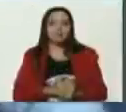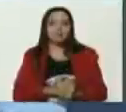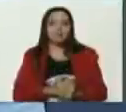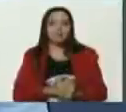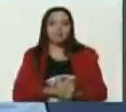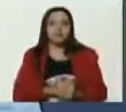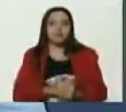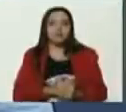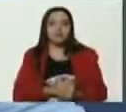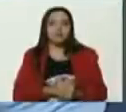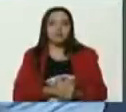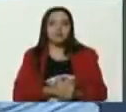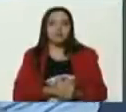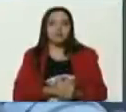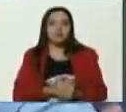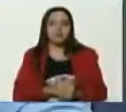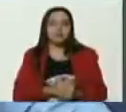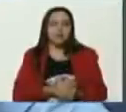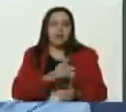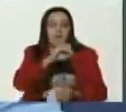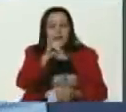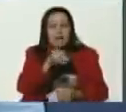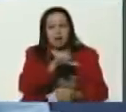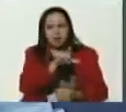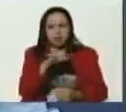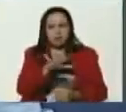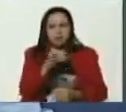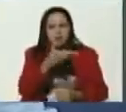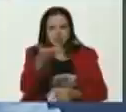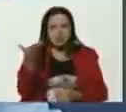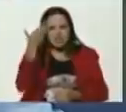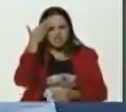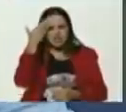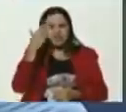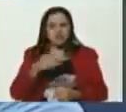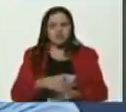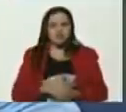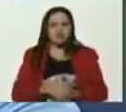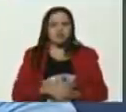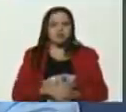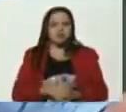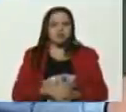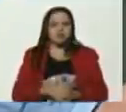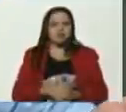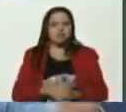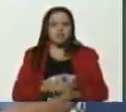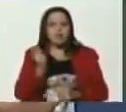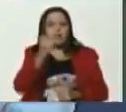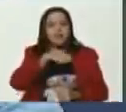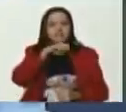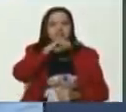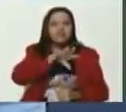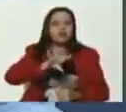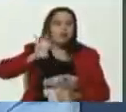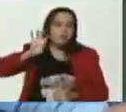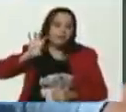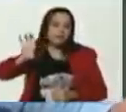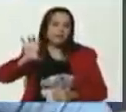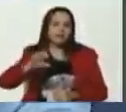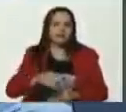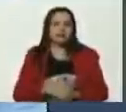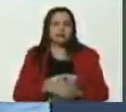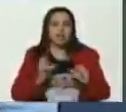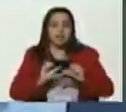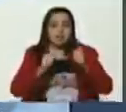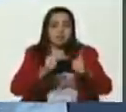Dentro de julio para nosotros, ustedes lo saben, compañeros, es un mes de historia, patria. Arranca con